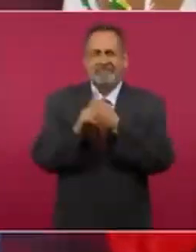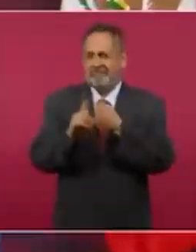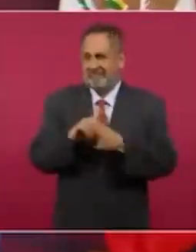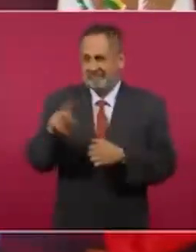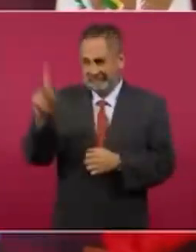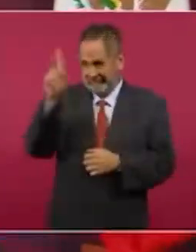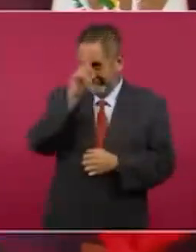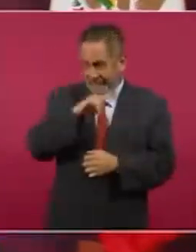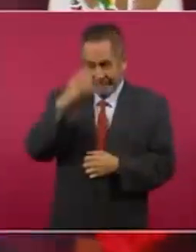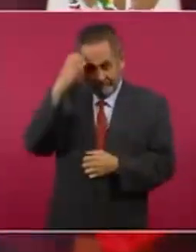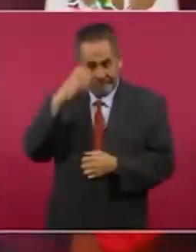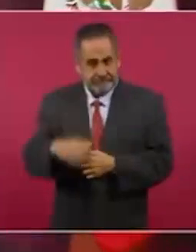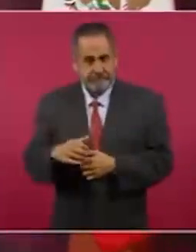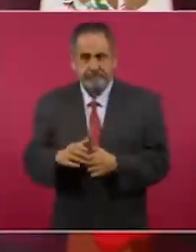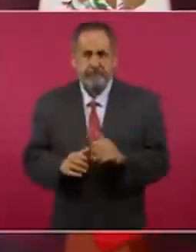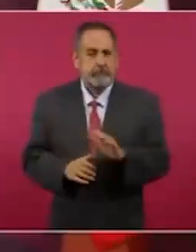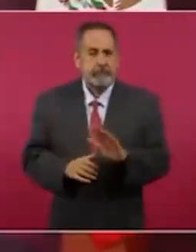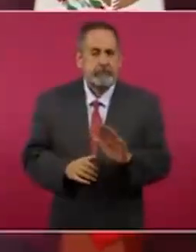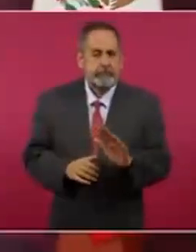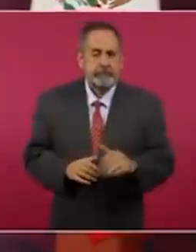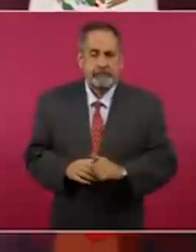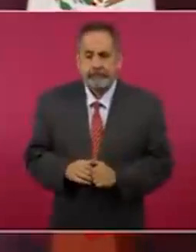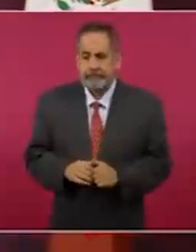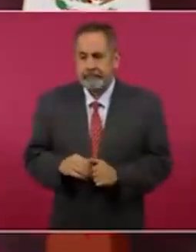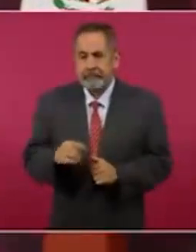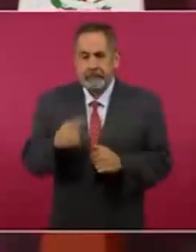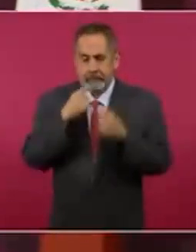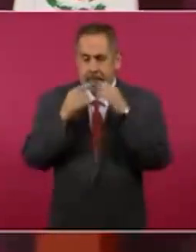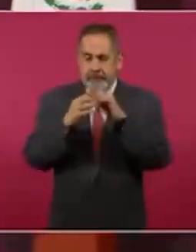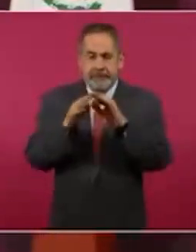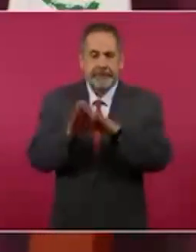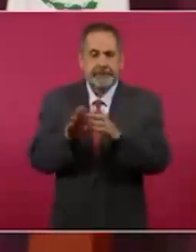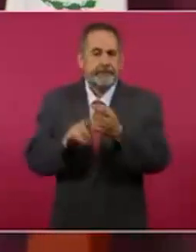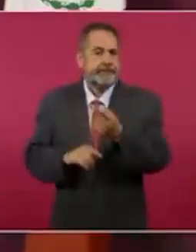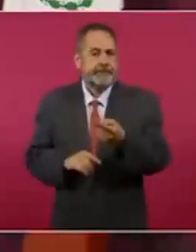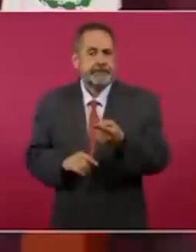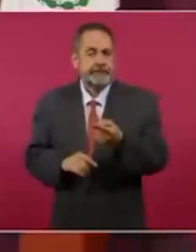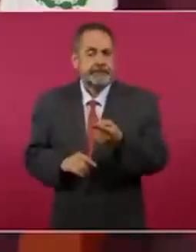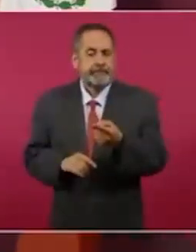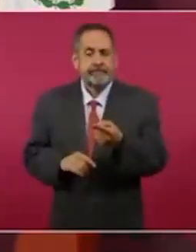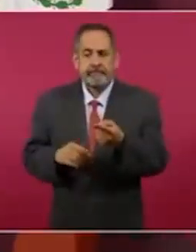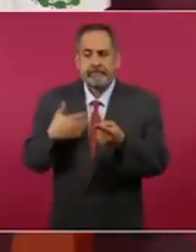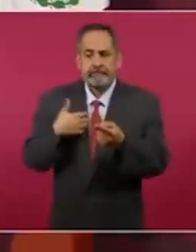el consumo de drogas y es terrible.